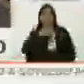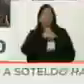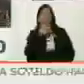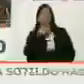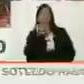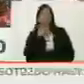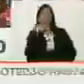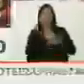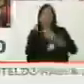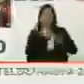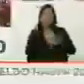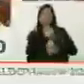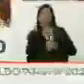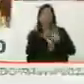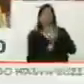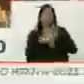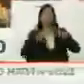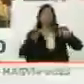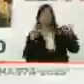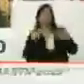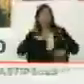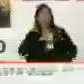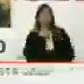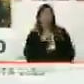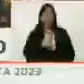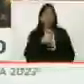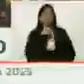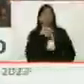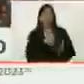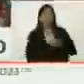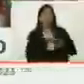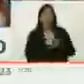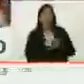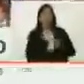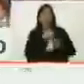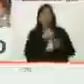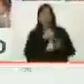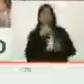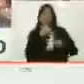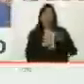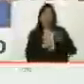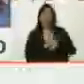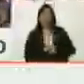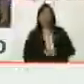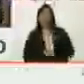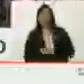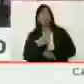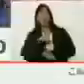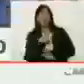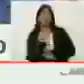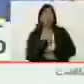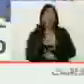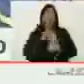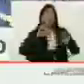esos derechos conquistados y decimos que aún la batalla no ha concluido. Tenemos aún más